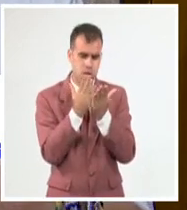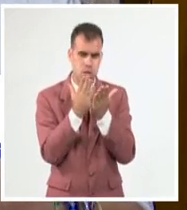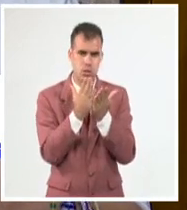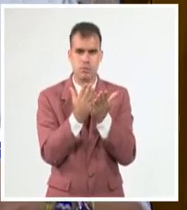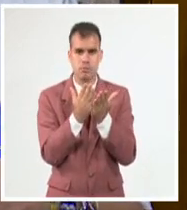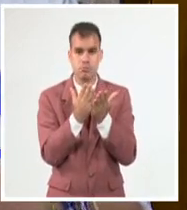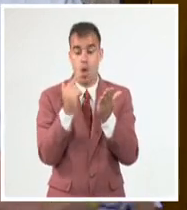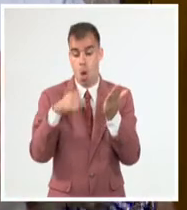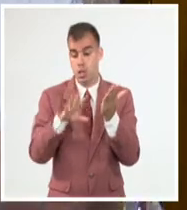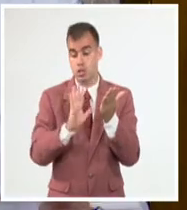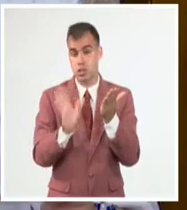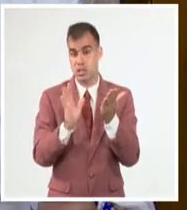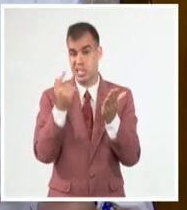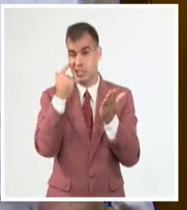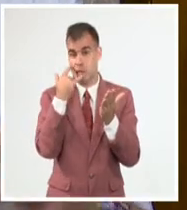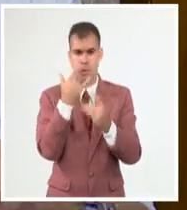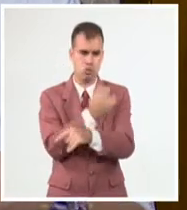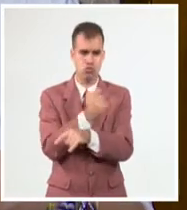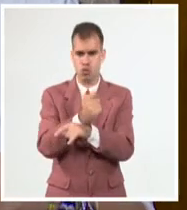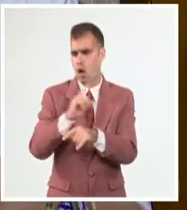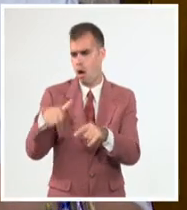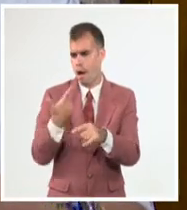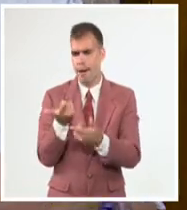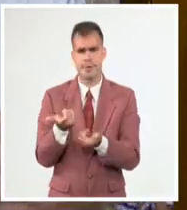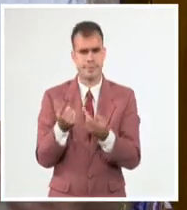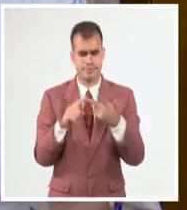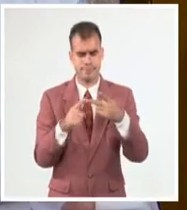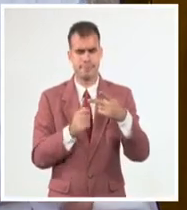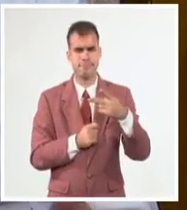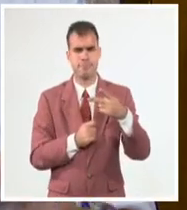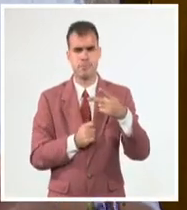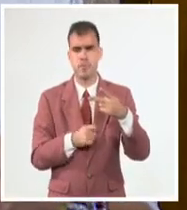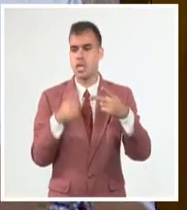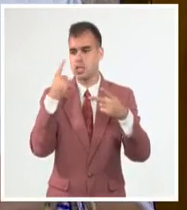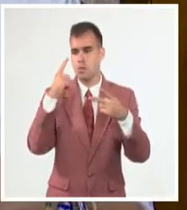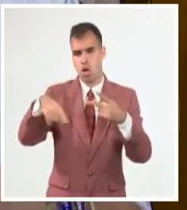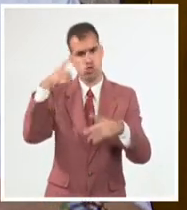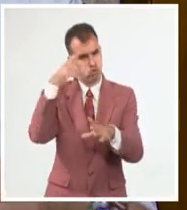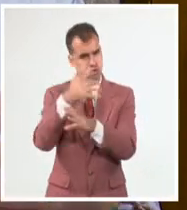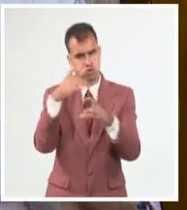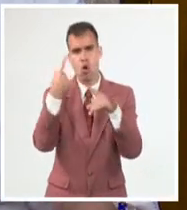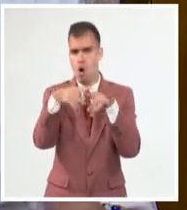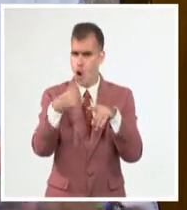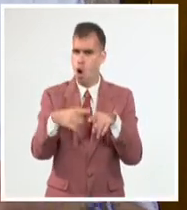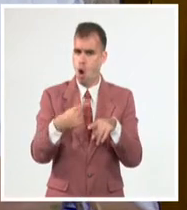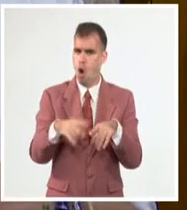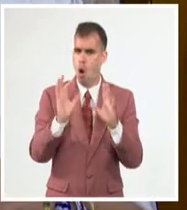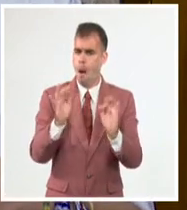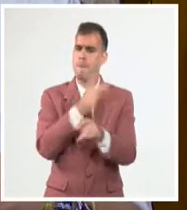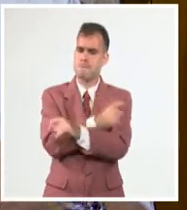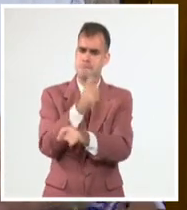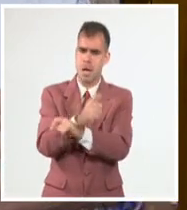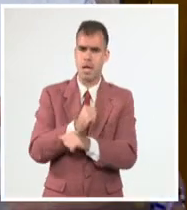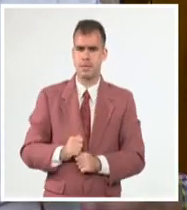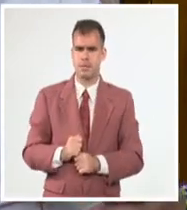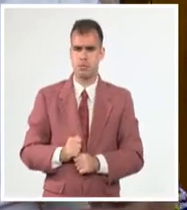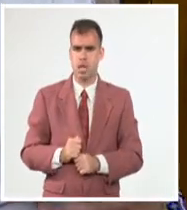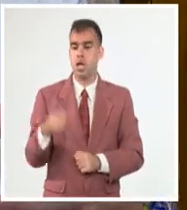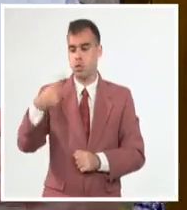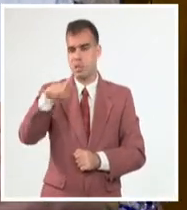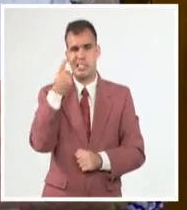que hoy son instructores de arte, que hoy son ingenieros, que hoy son maestros y que tuvieron